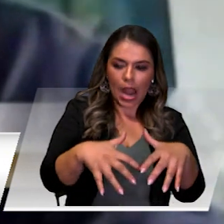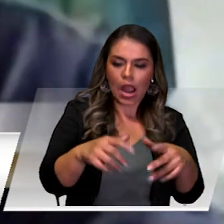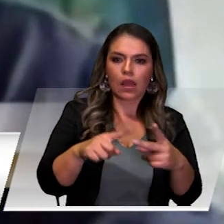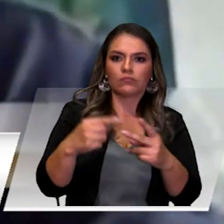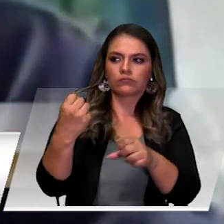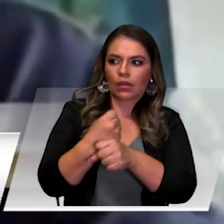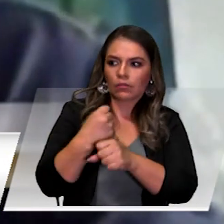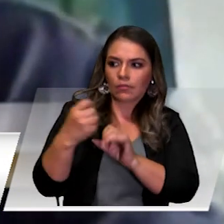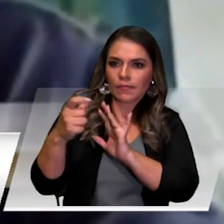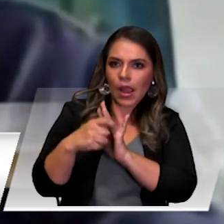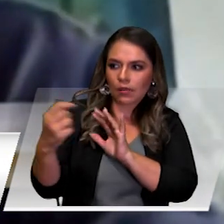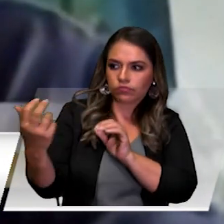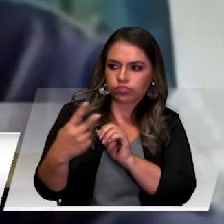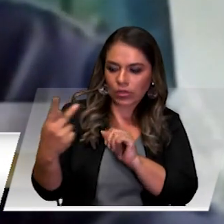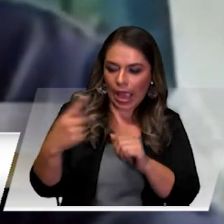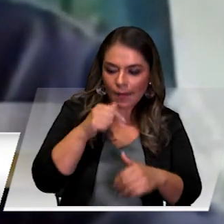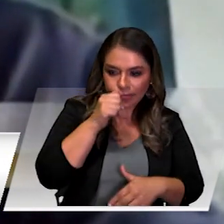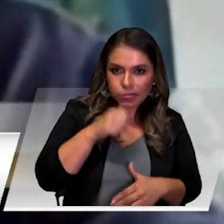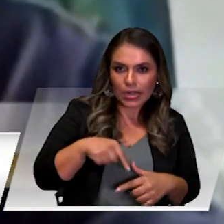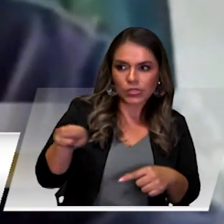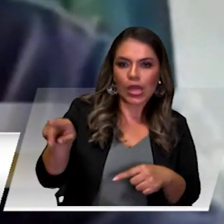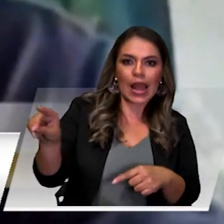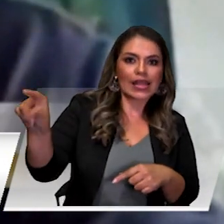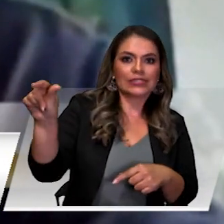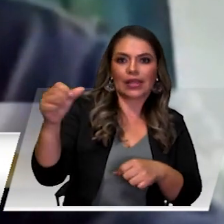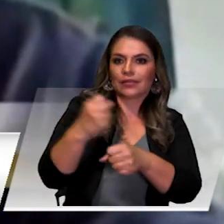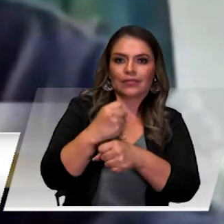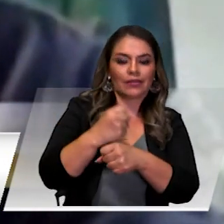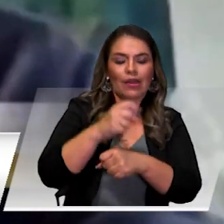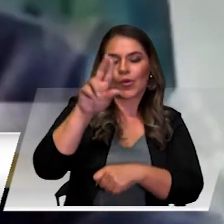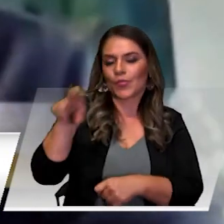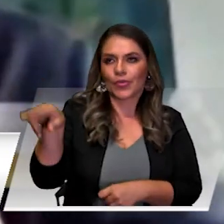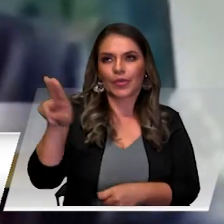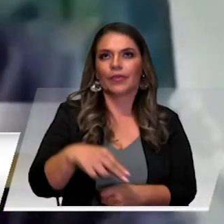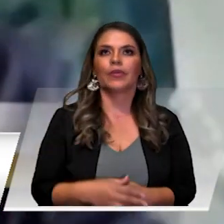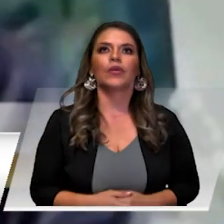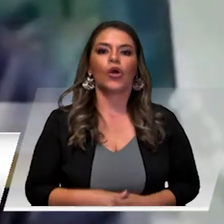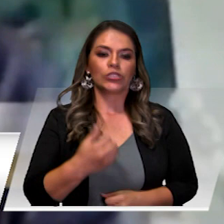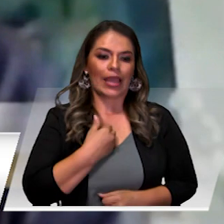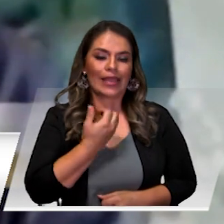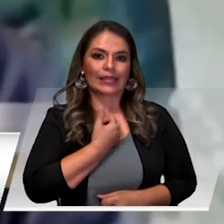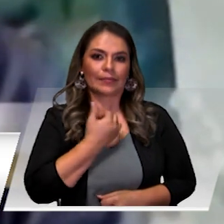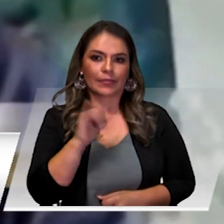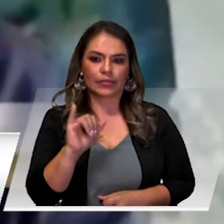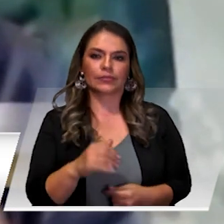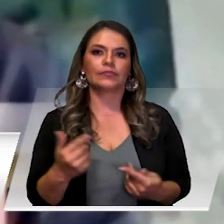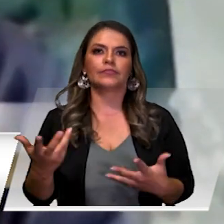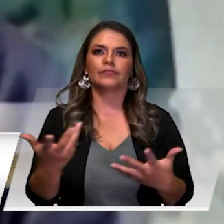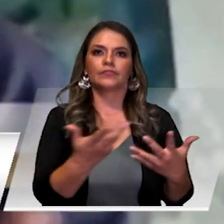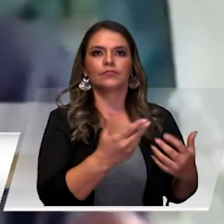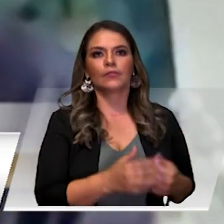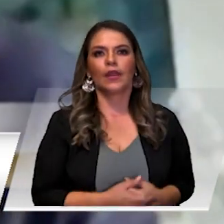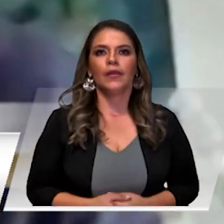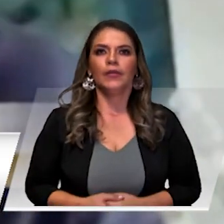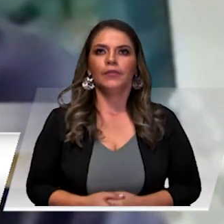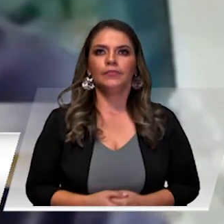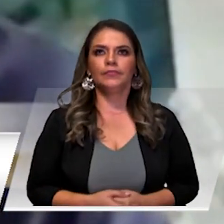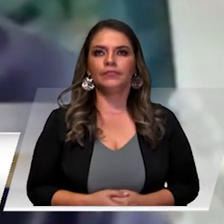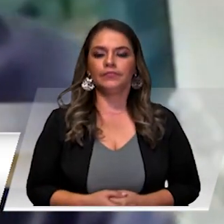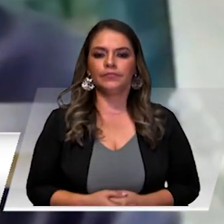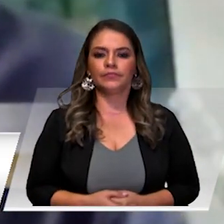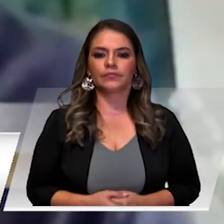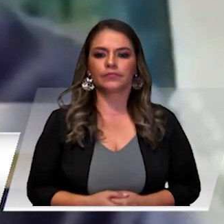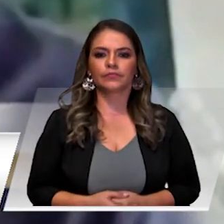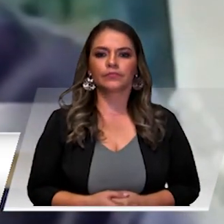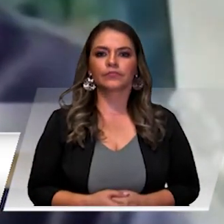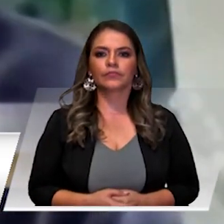permanente en estado de embarazo y no tenga empleo formal, pues el fuero le cobijará no solamente durante el periodo